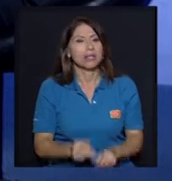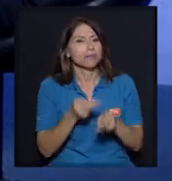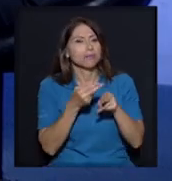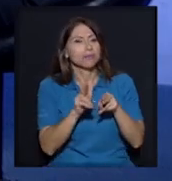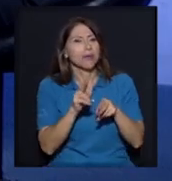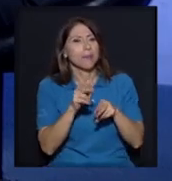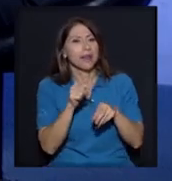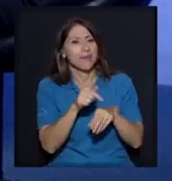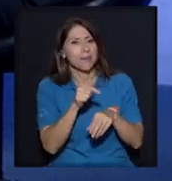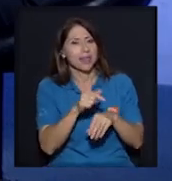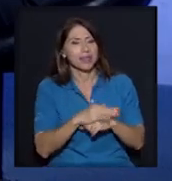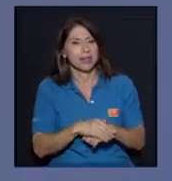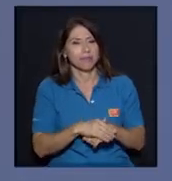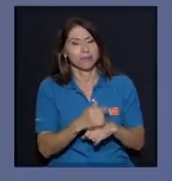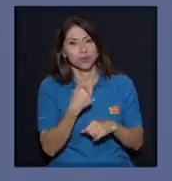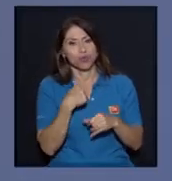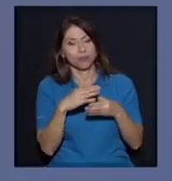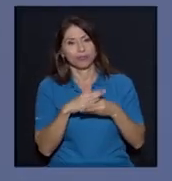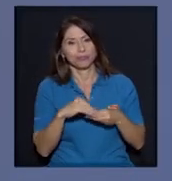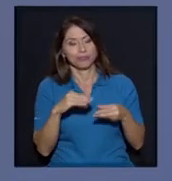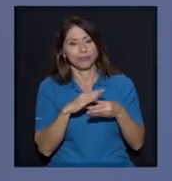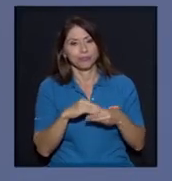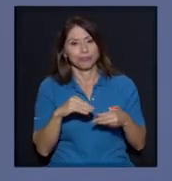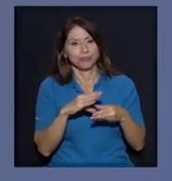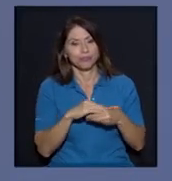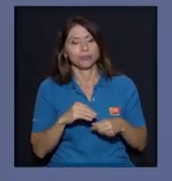Brevemente, y esa parte la cuento yo,